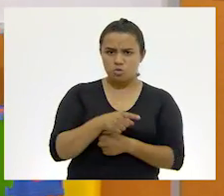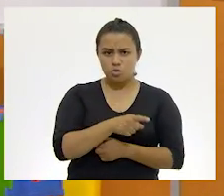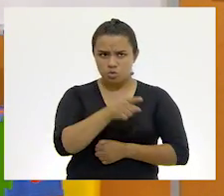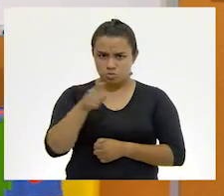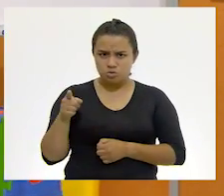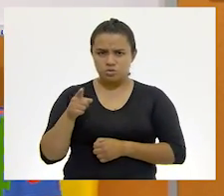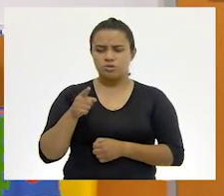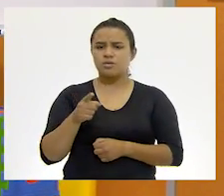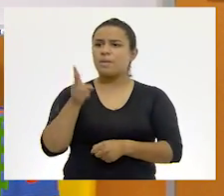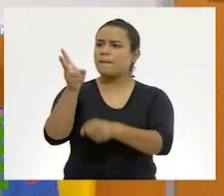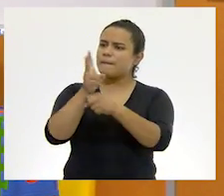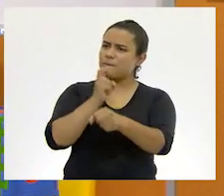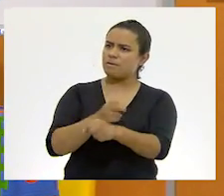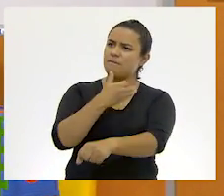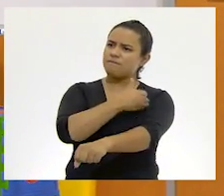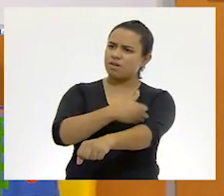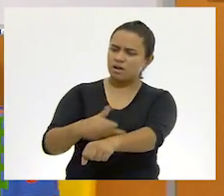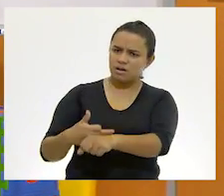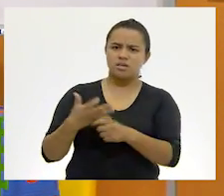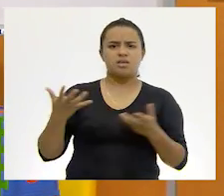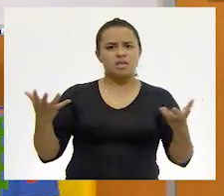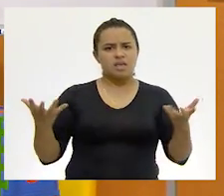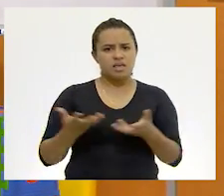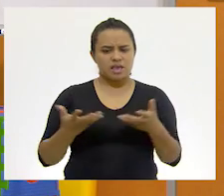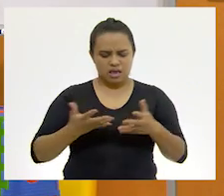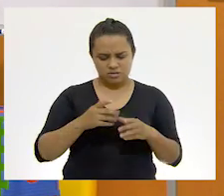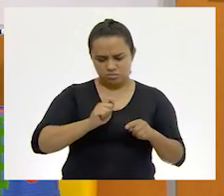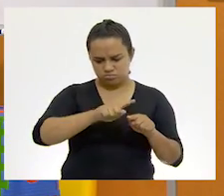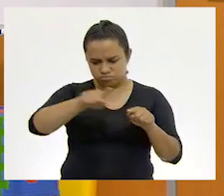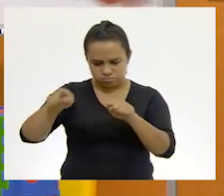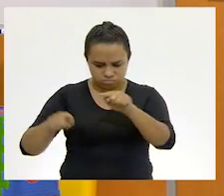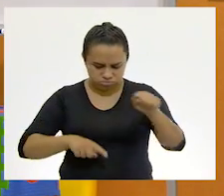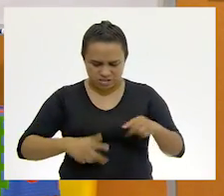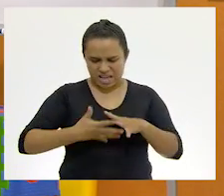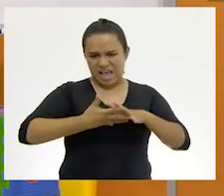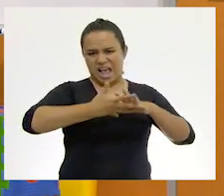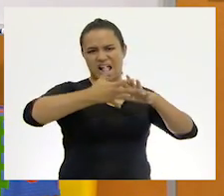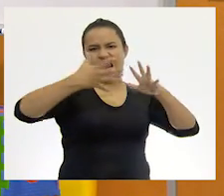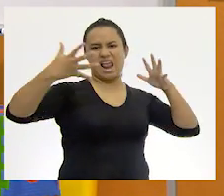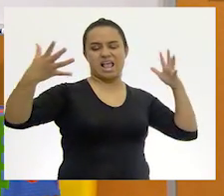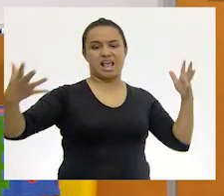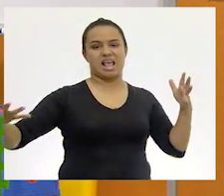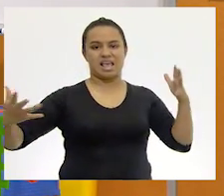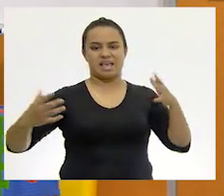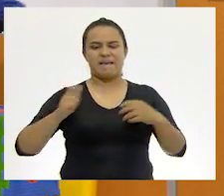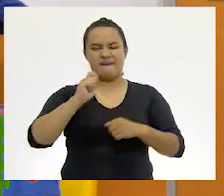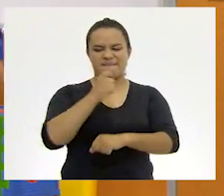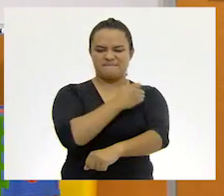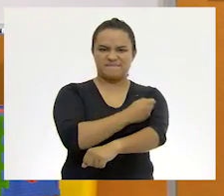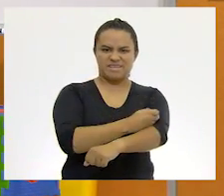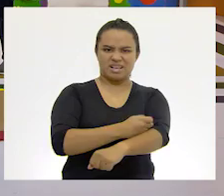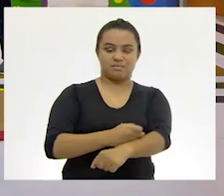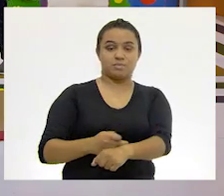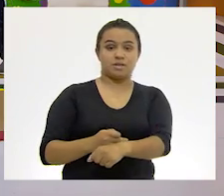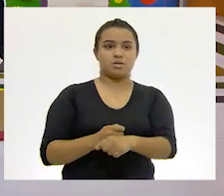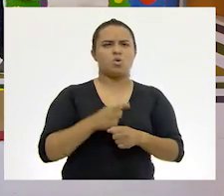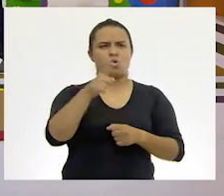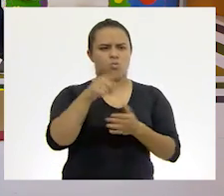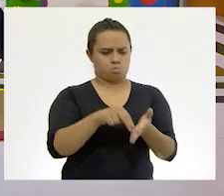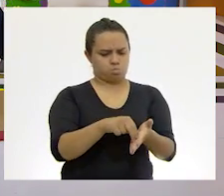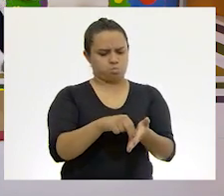favor, inviten a su familia y hagan lienzos inmensos, lienzos familiares, donde